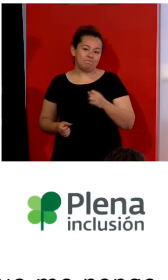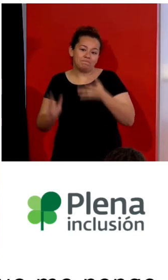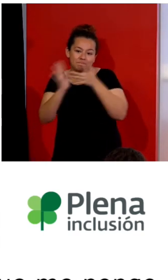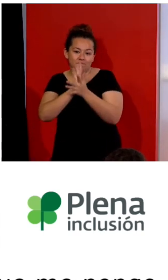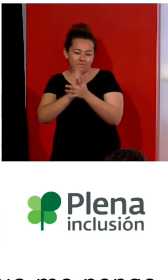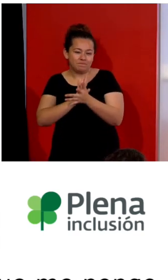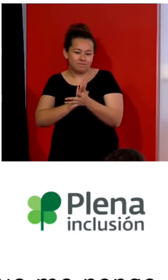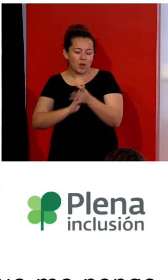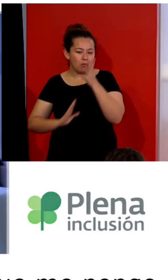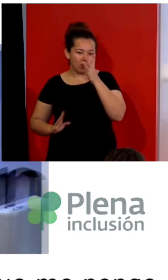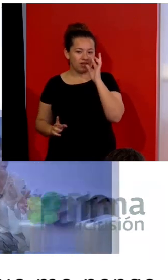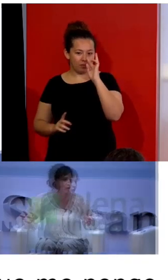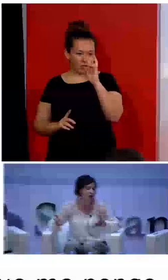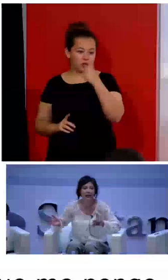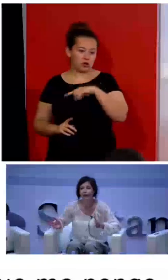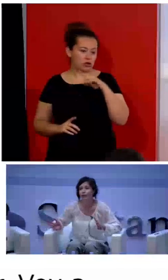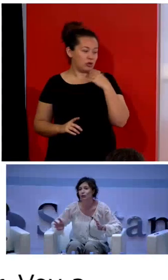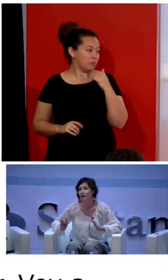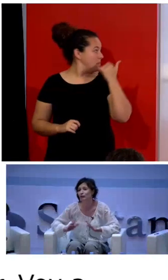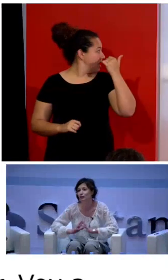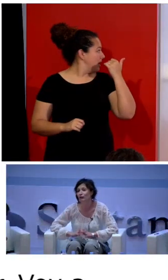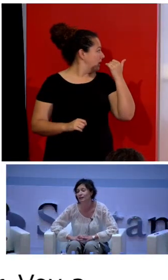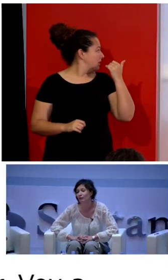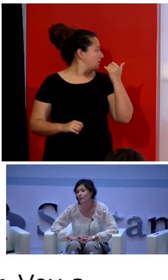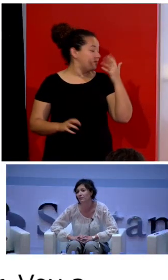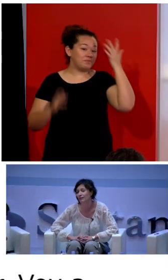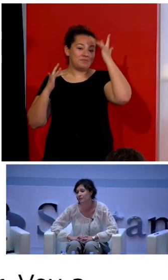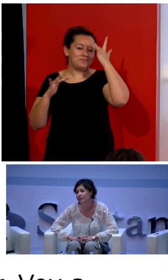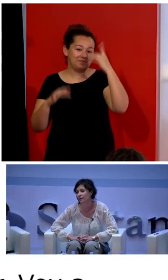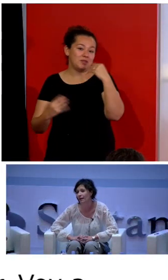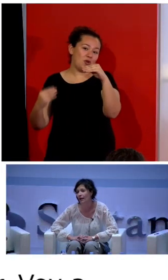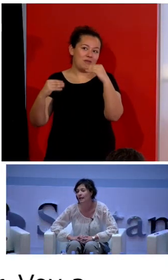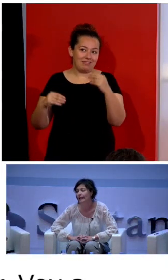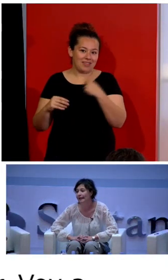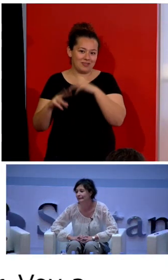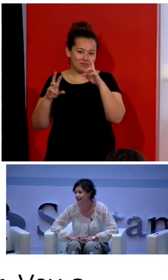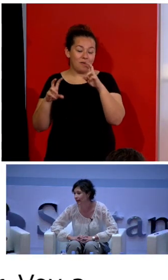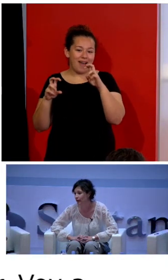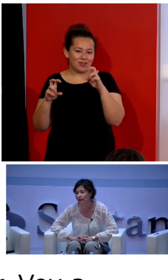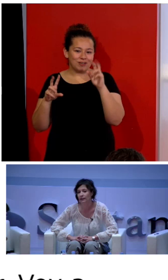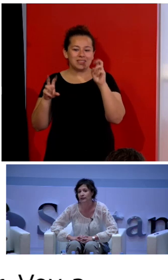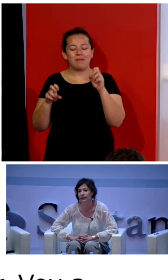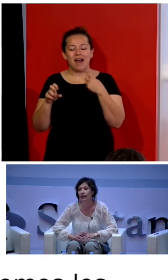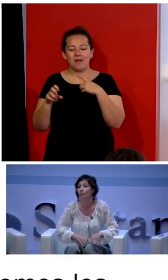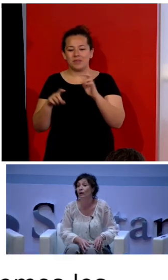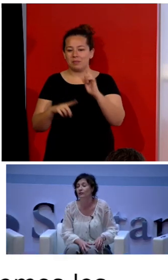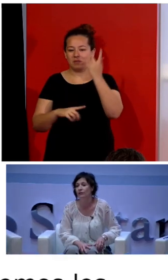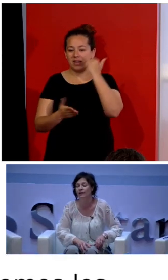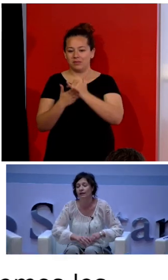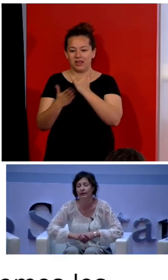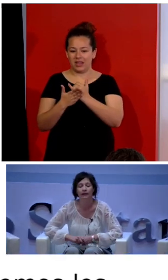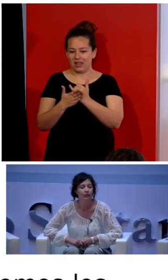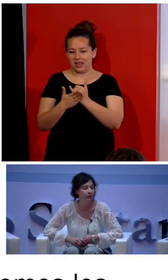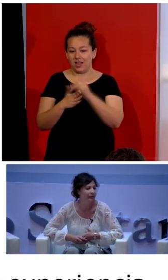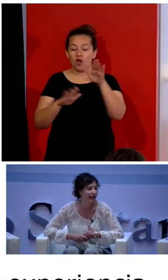que ha sido, porque veo que somos los pipiolos y los novatos de lo que ha sido la primera experiencia en Castilla y León en la convocatoria